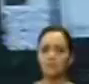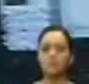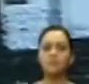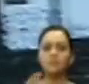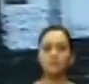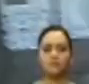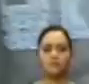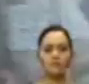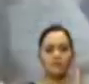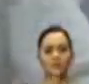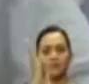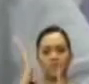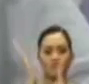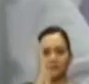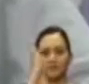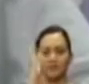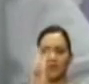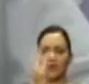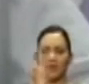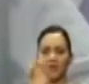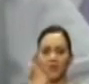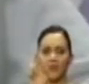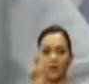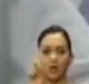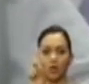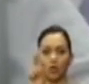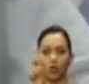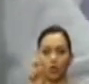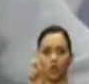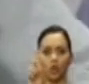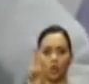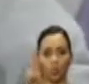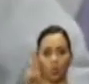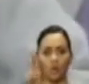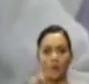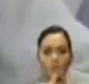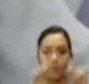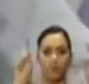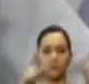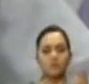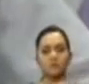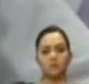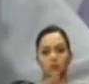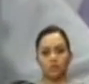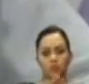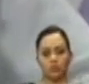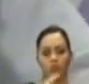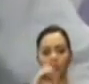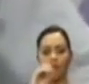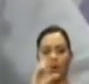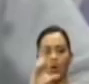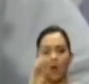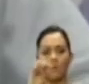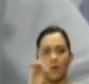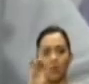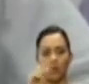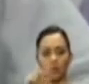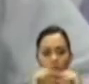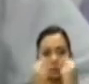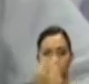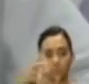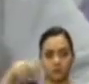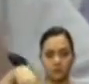de la empresa constructora, que es la empresa Verdú. Y ahí reitero públicamente mis disculpas a Olmedo, un grave error de